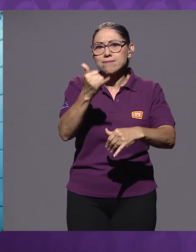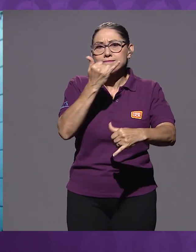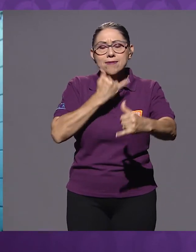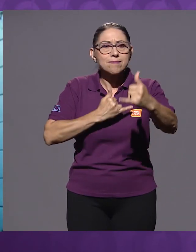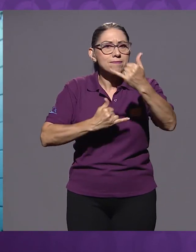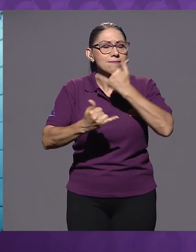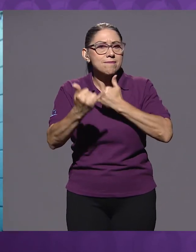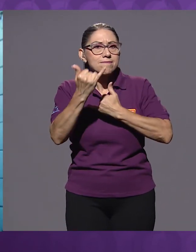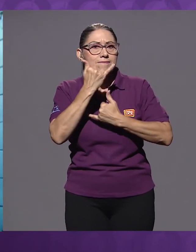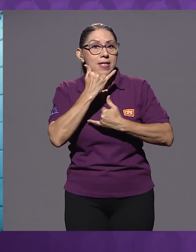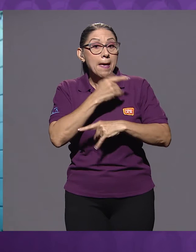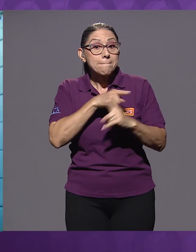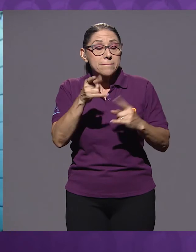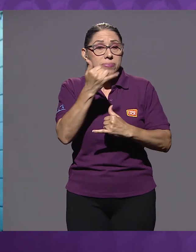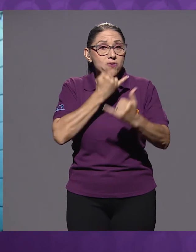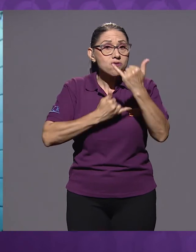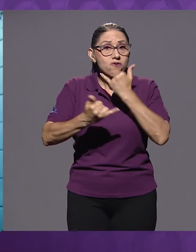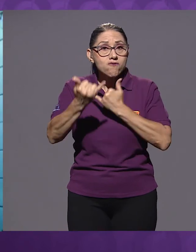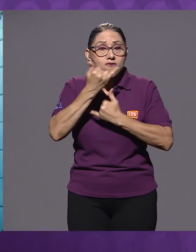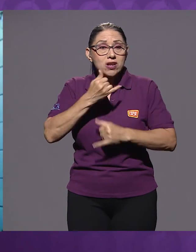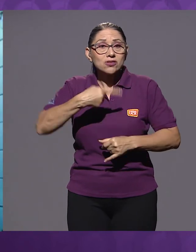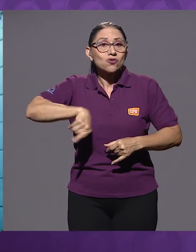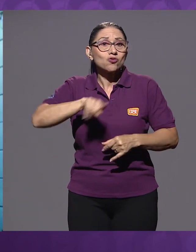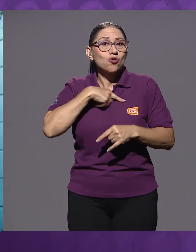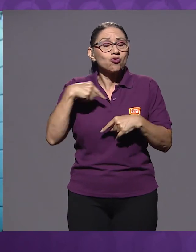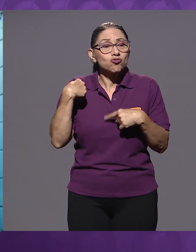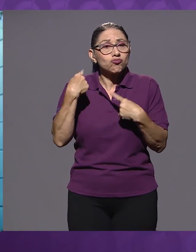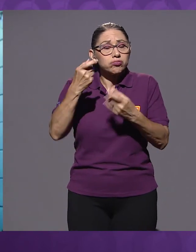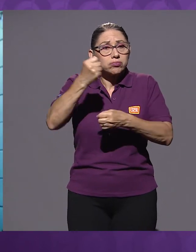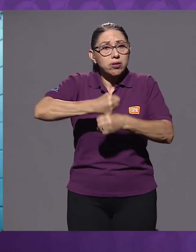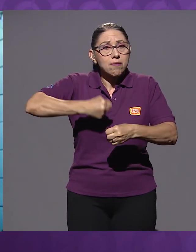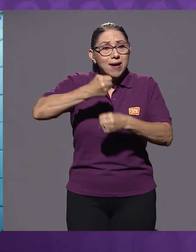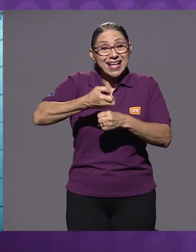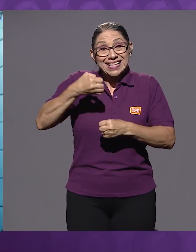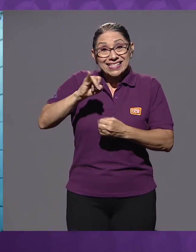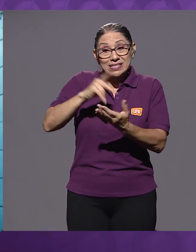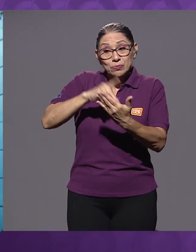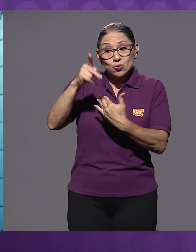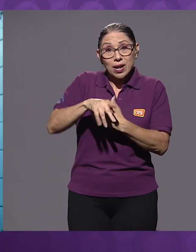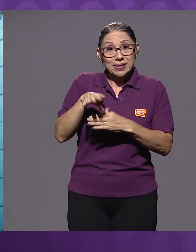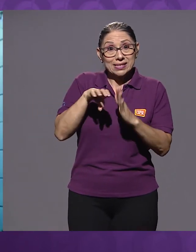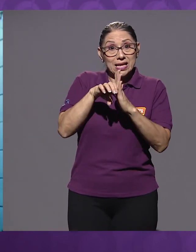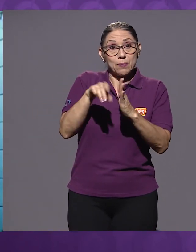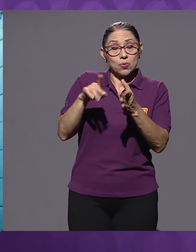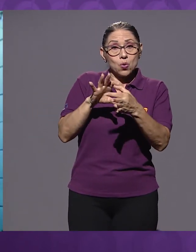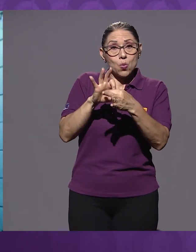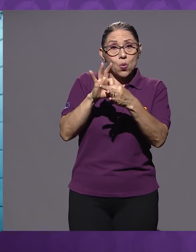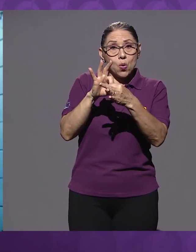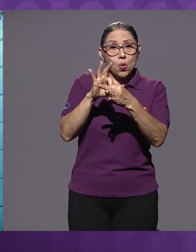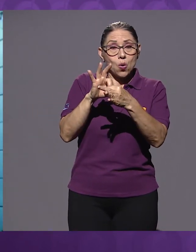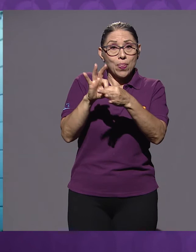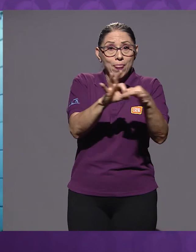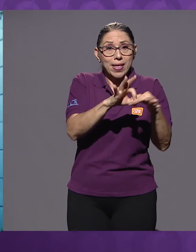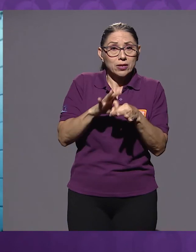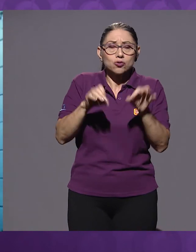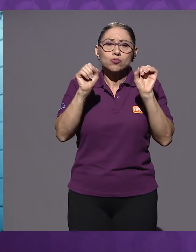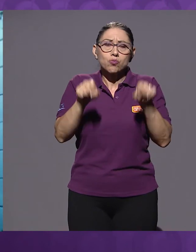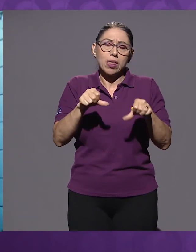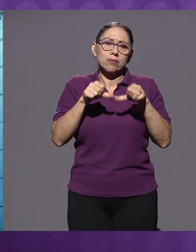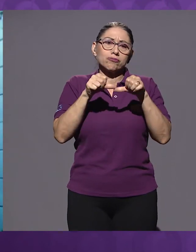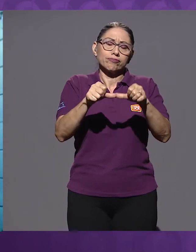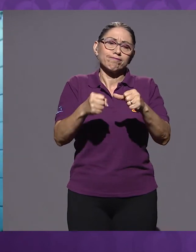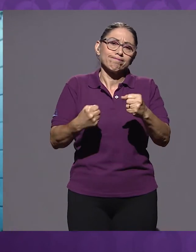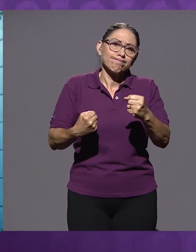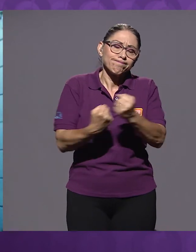iremos trabajando si programas como los de Nexus pueden seguir brindando todos esos aportes que son